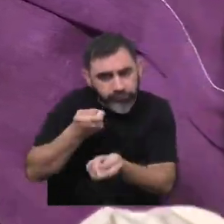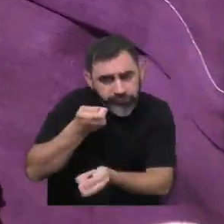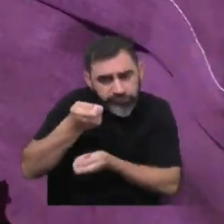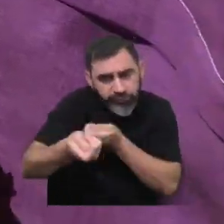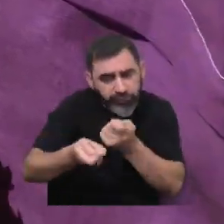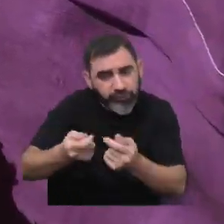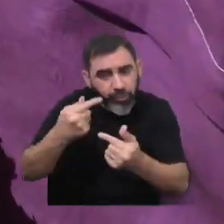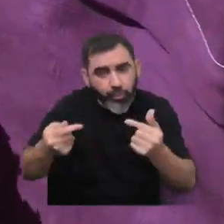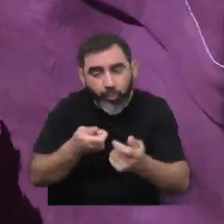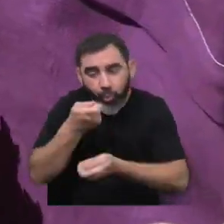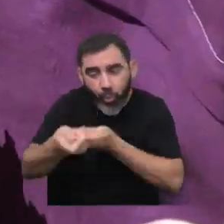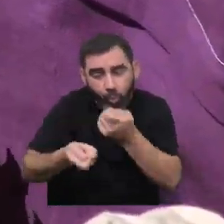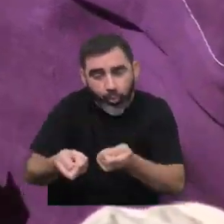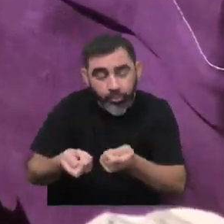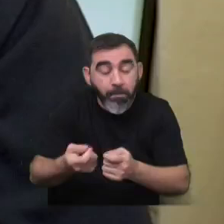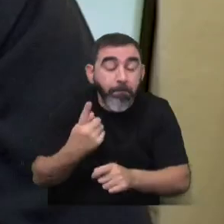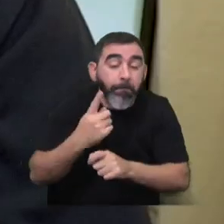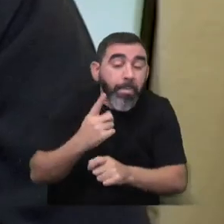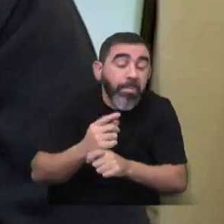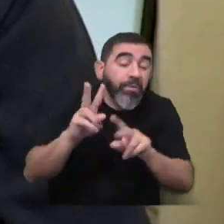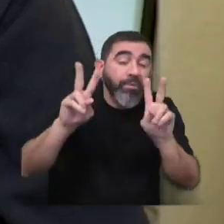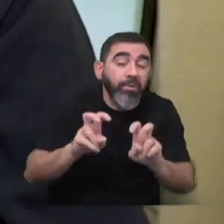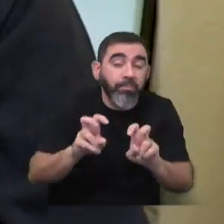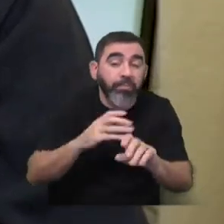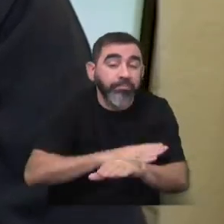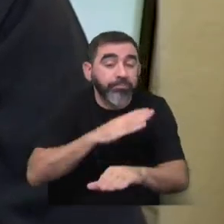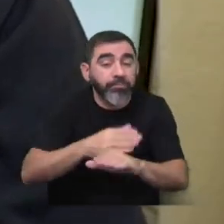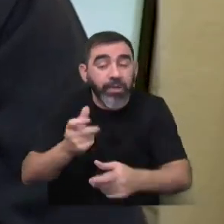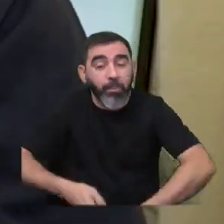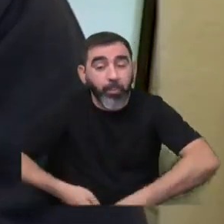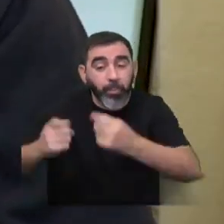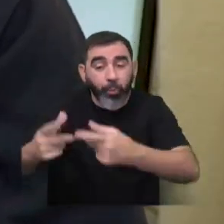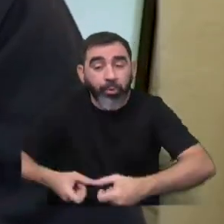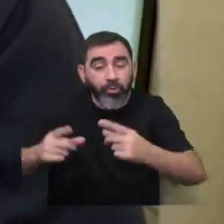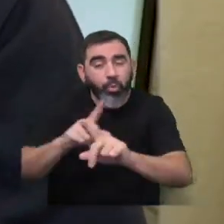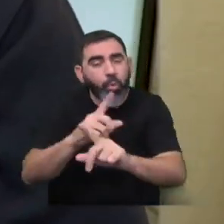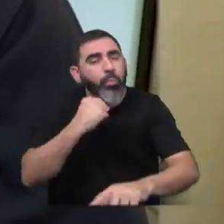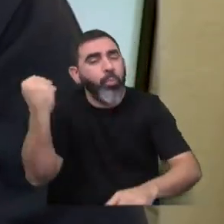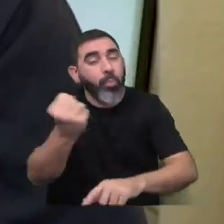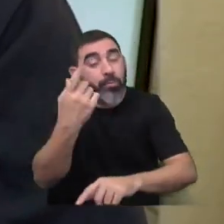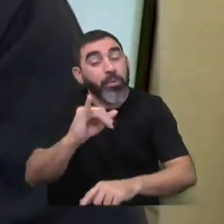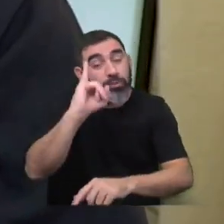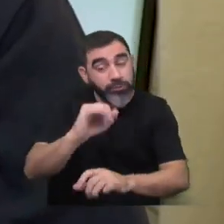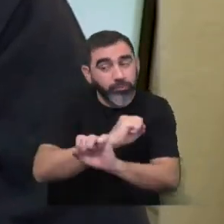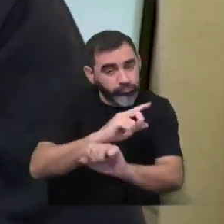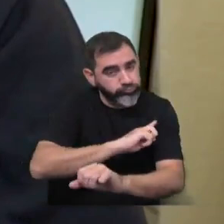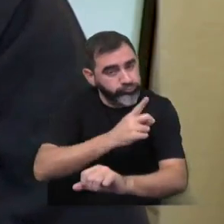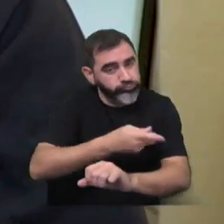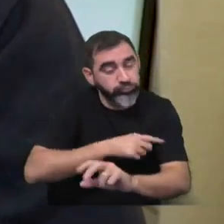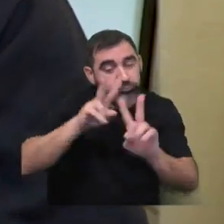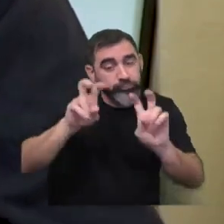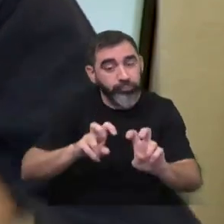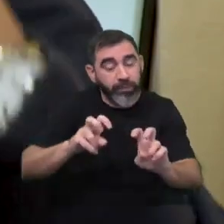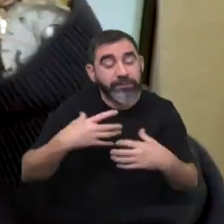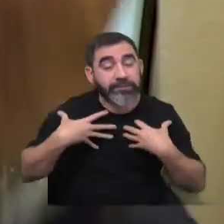esos productos que quizás inicialmente desde el punto de vista del impacto en las exportaciones no es tan grande, pero sí tienen un potencial enorme desde el punto de vista de su impacto sobre